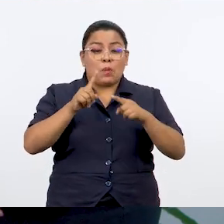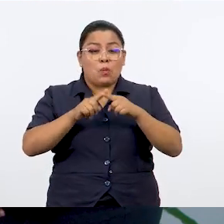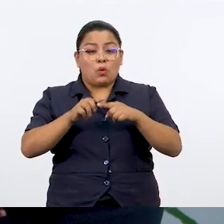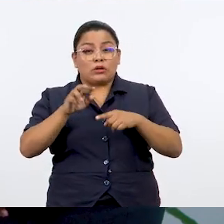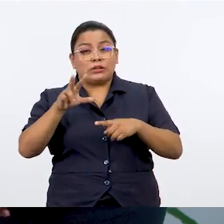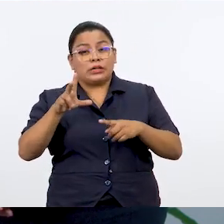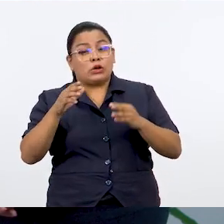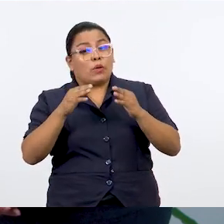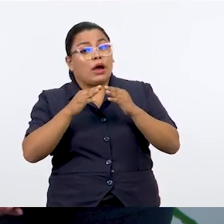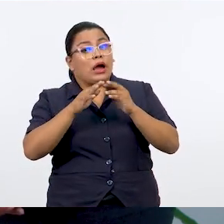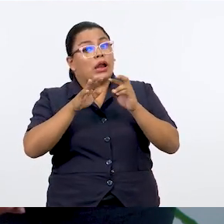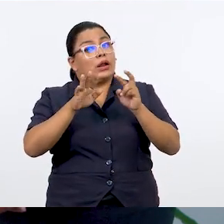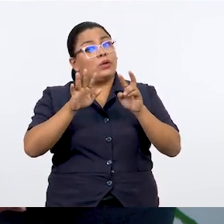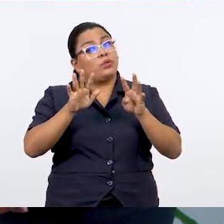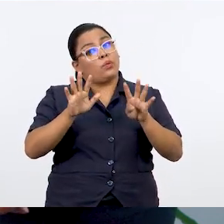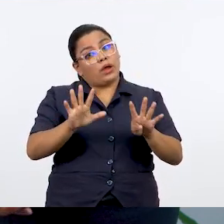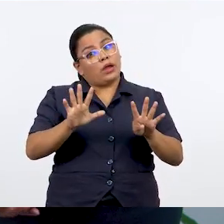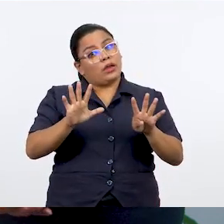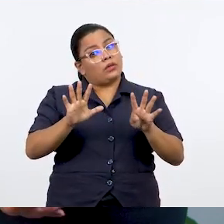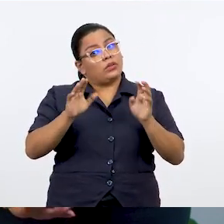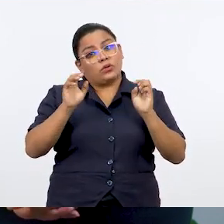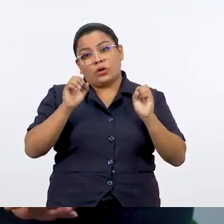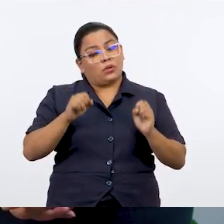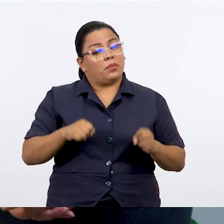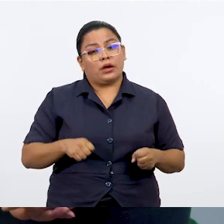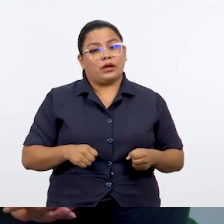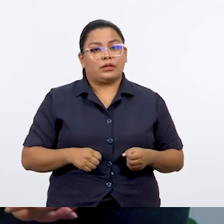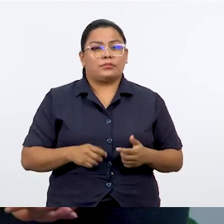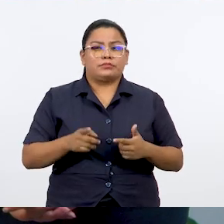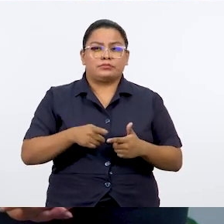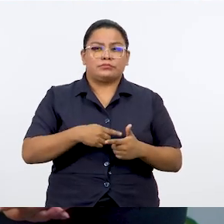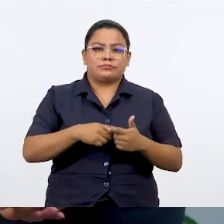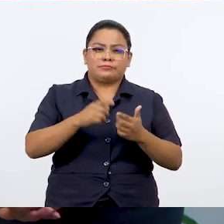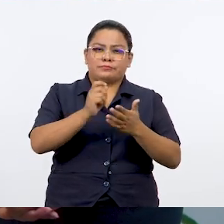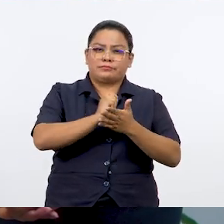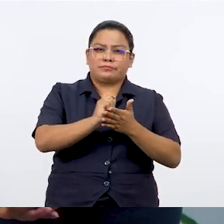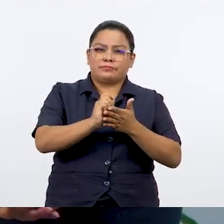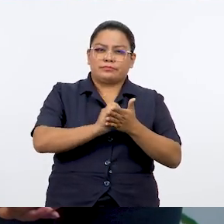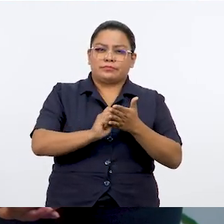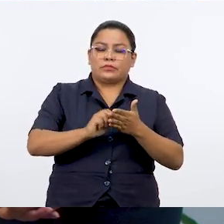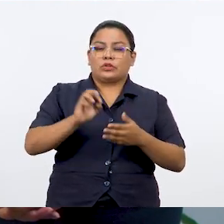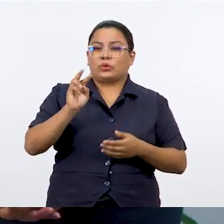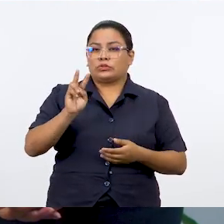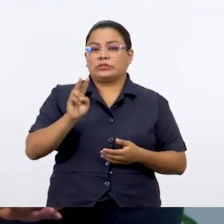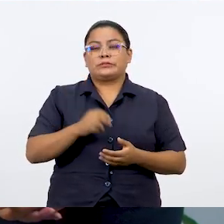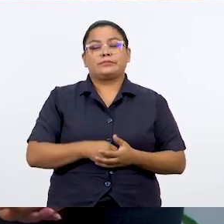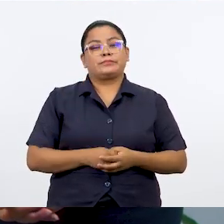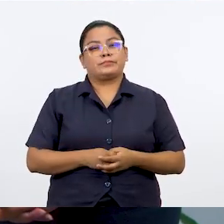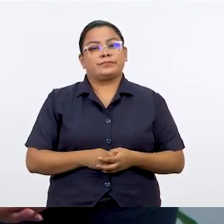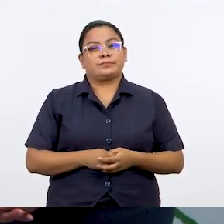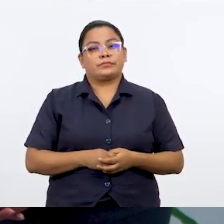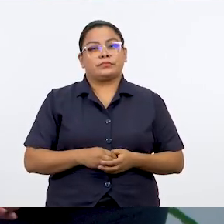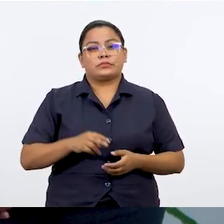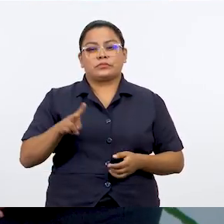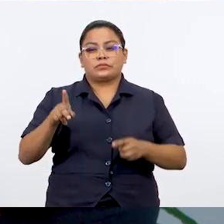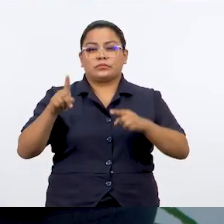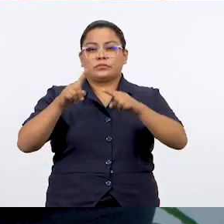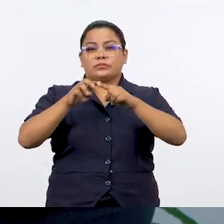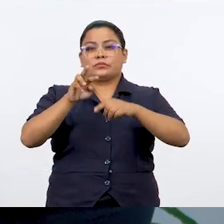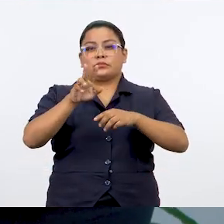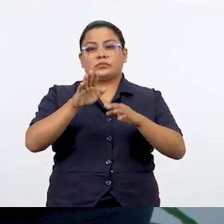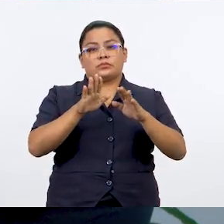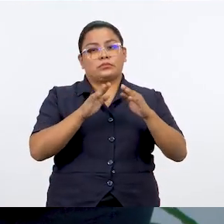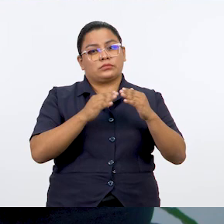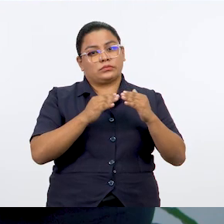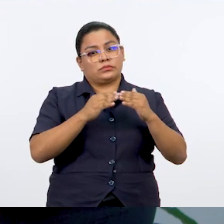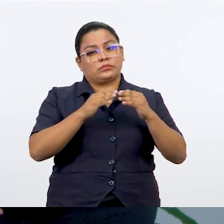9 y nos pasamos de 7. Así que vamos a escribir el cociente 2. 2 por 3,